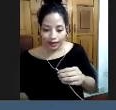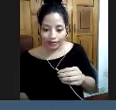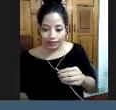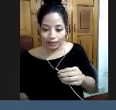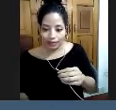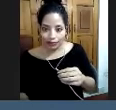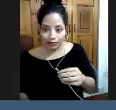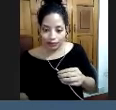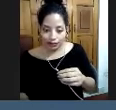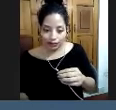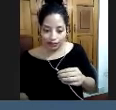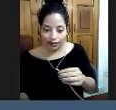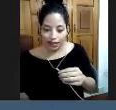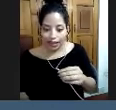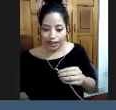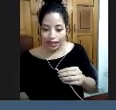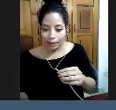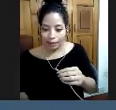Y esta va para todos y para todas.